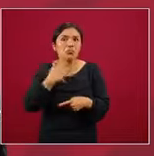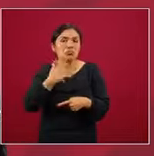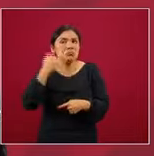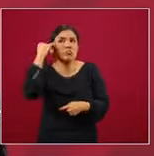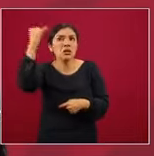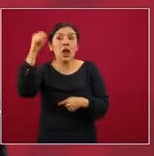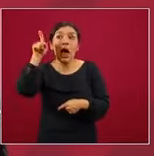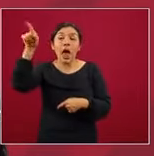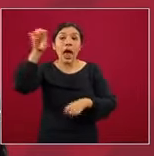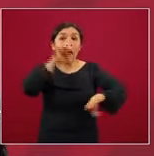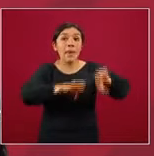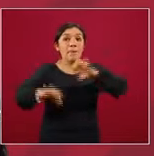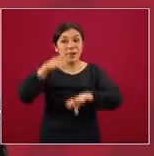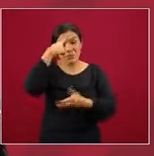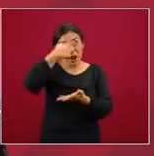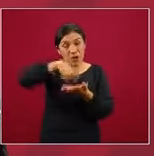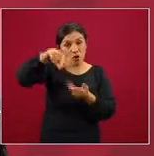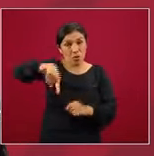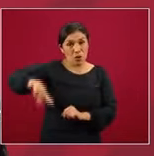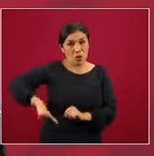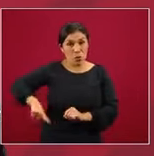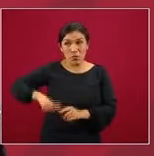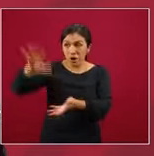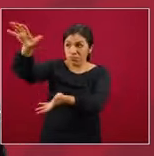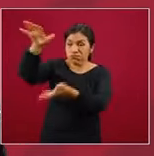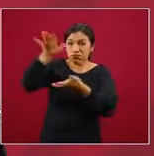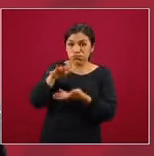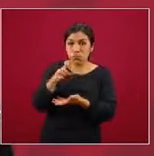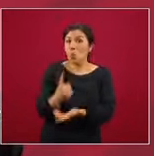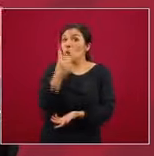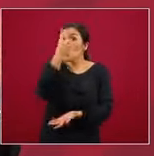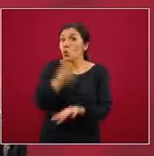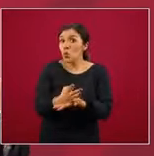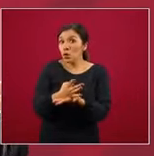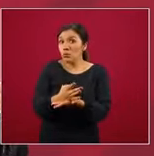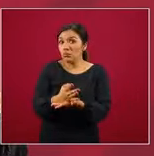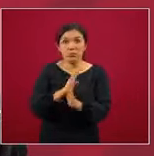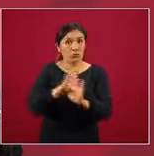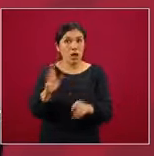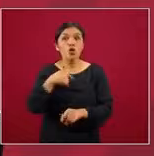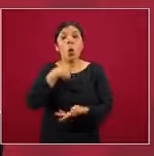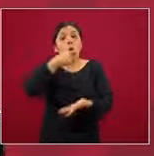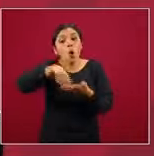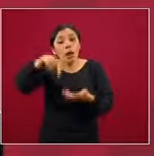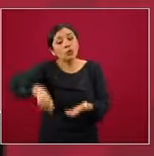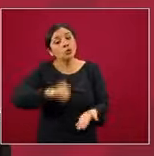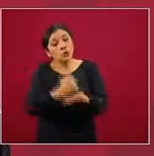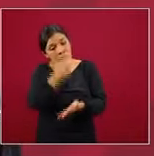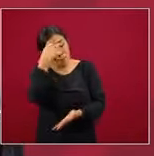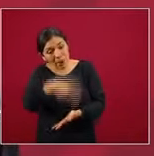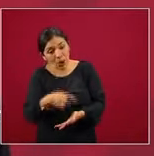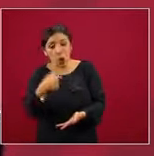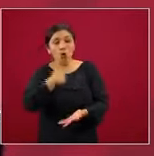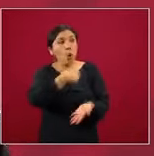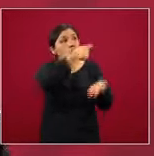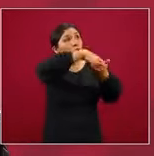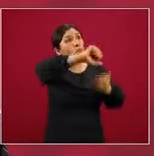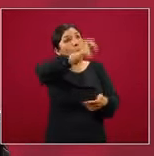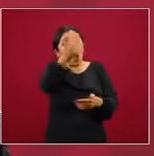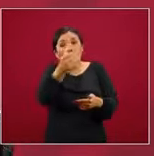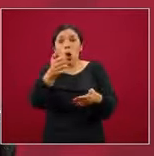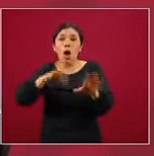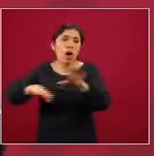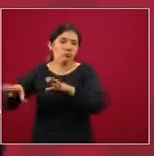de que la empresa a la que le compra el Gobierno de México, hay una sola compra, no es que le compre la Ciudad de México y nosotros tengamos otra, ni